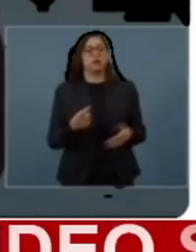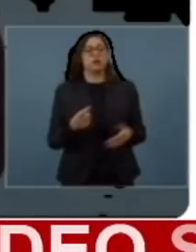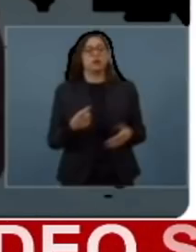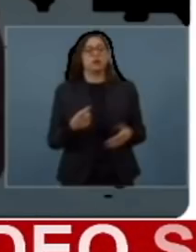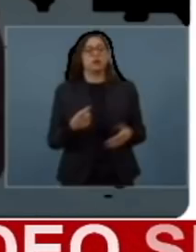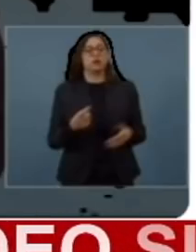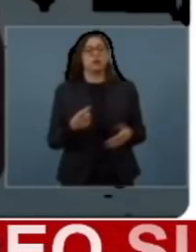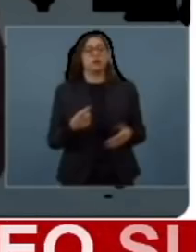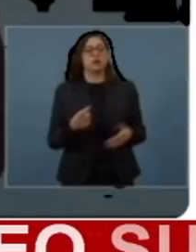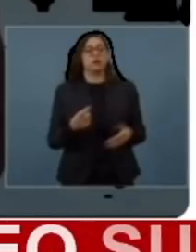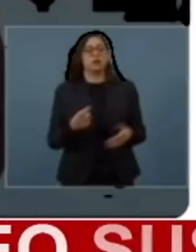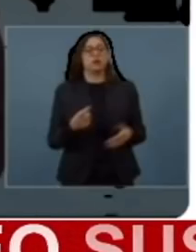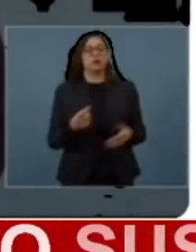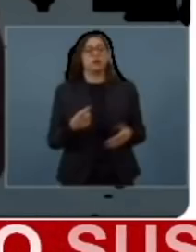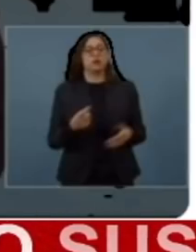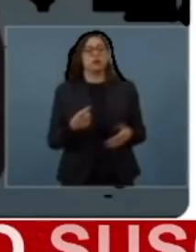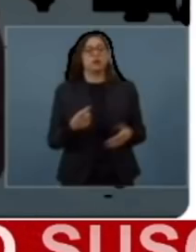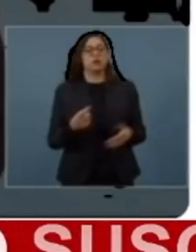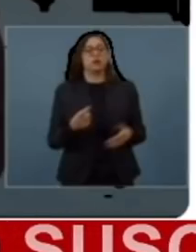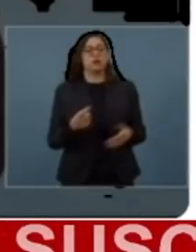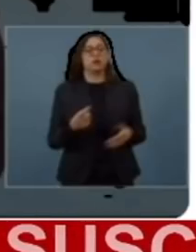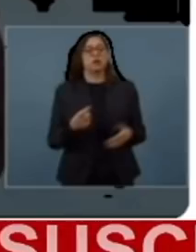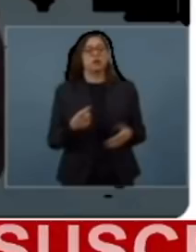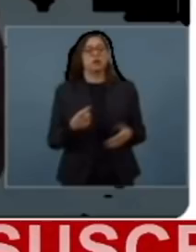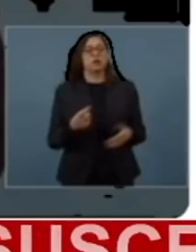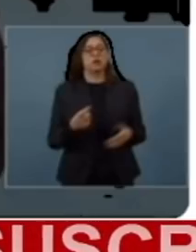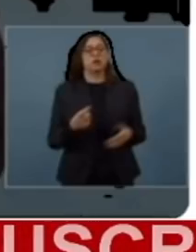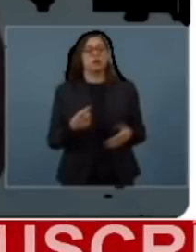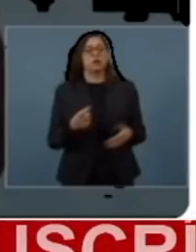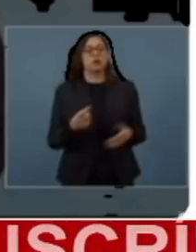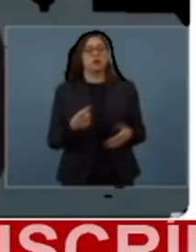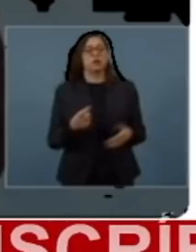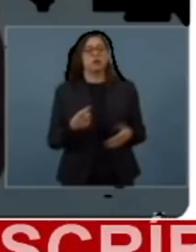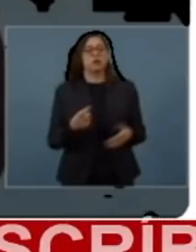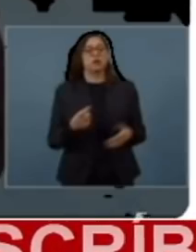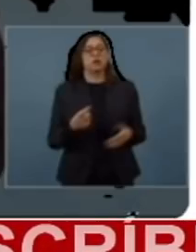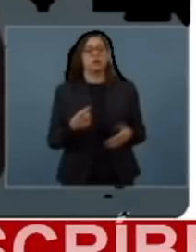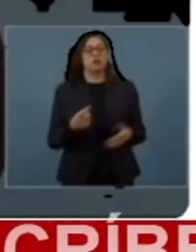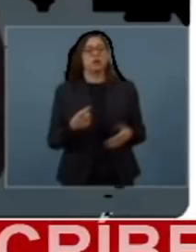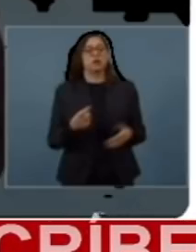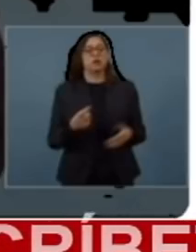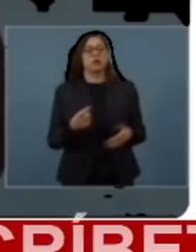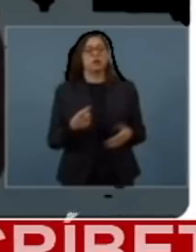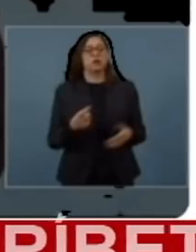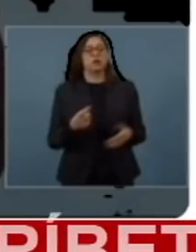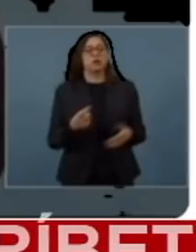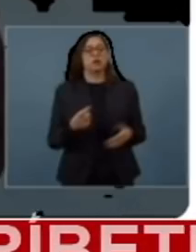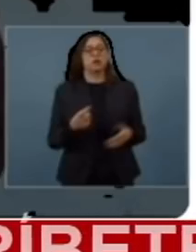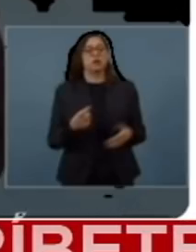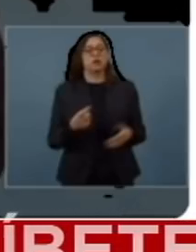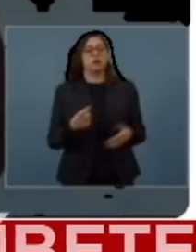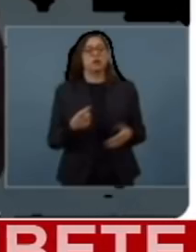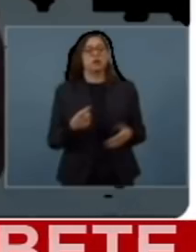radical. ¿Cómo los ven? Y el panismo queriendo diálogo con el presidente nomás para amenazar, para que levanten las acusaciones en contra